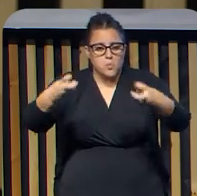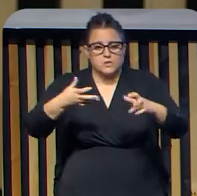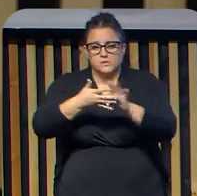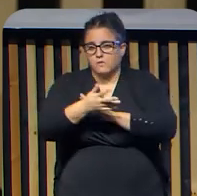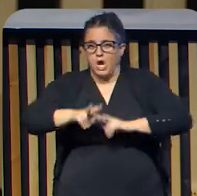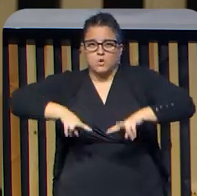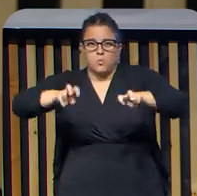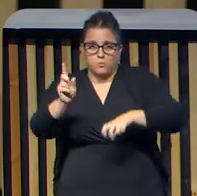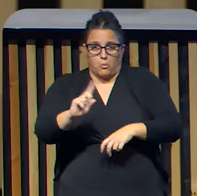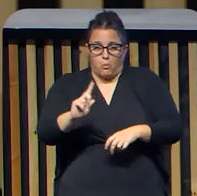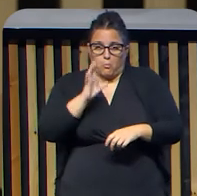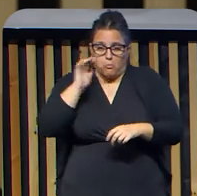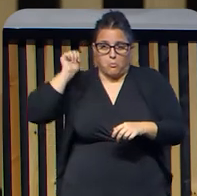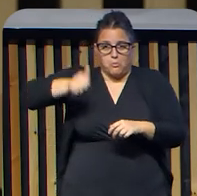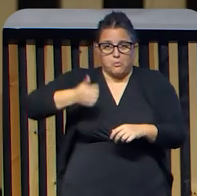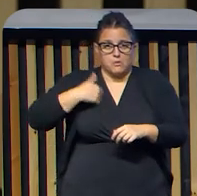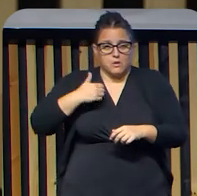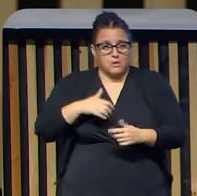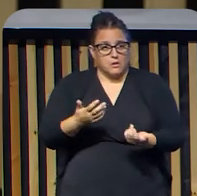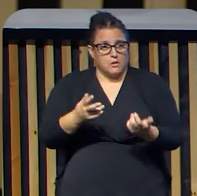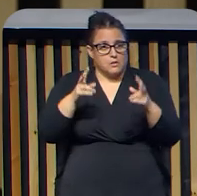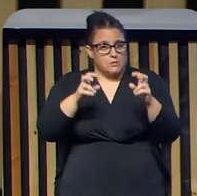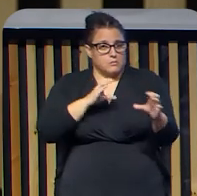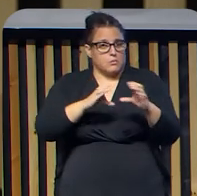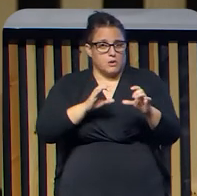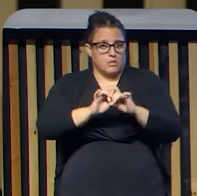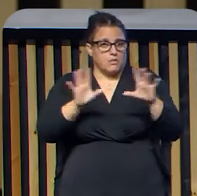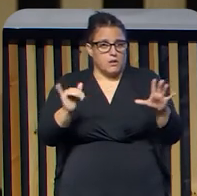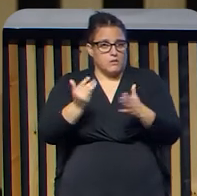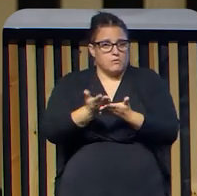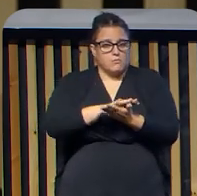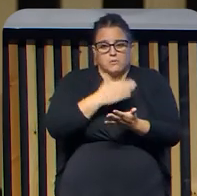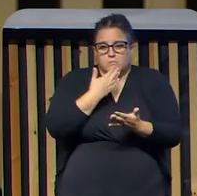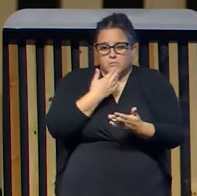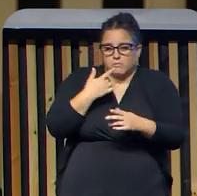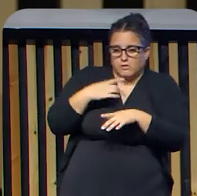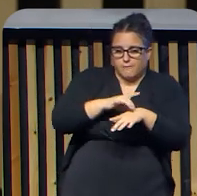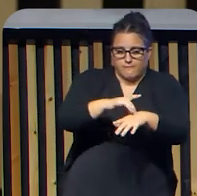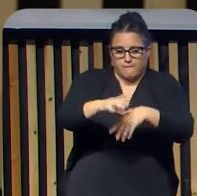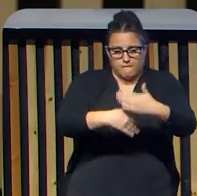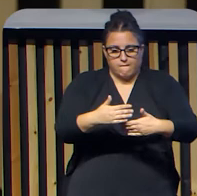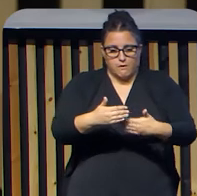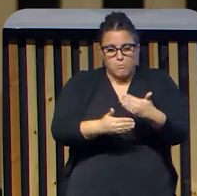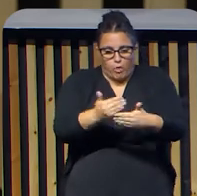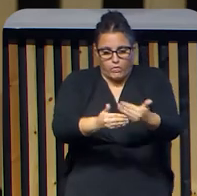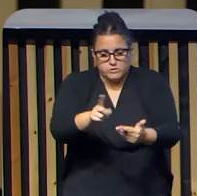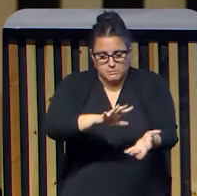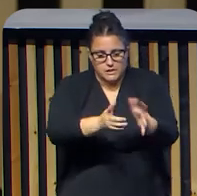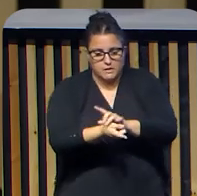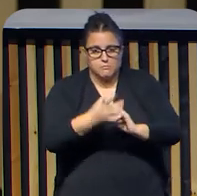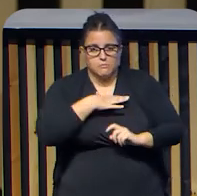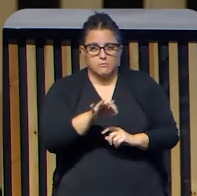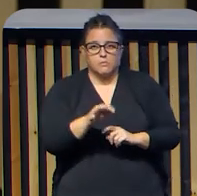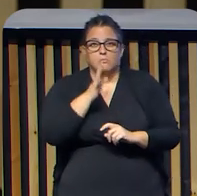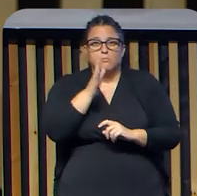la reingeniería del procedimiento porque a través del análisis de la comunicación descubrimos que el procedimiento es redundante